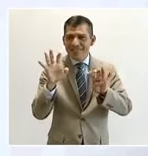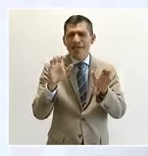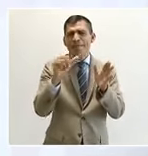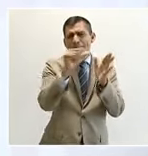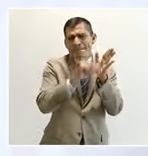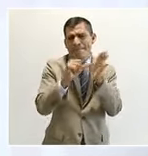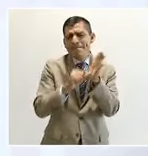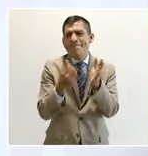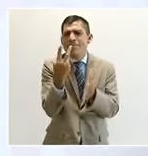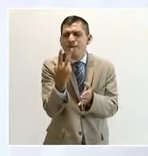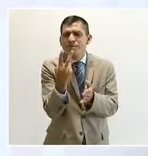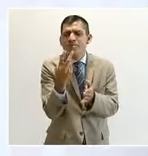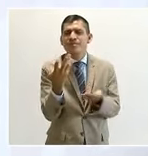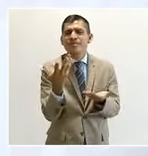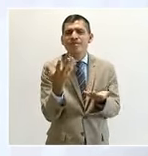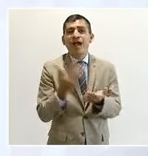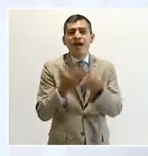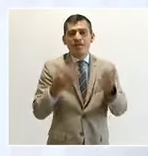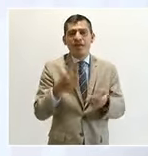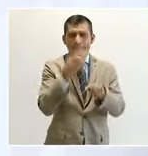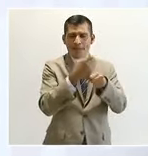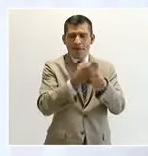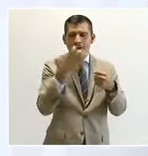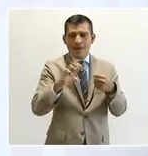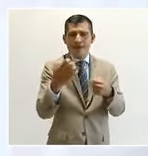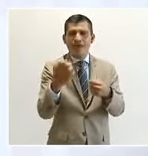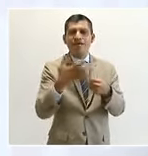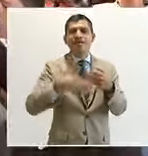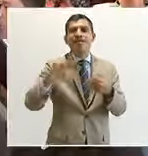a partir de el primero de enero 5.150